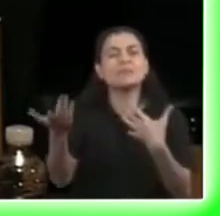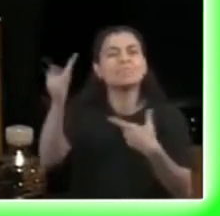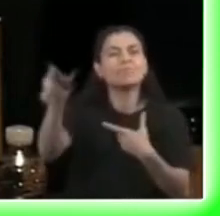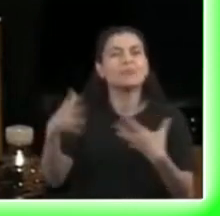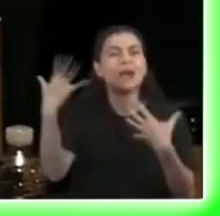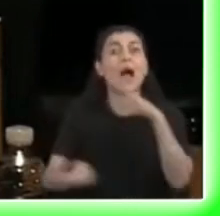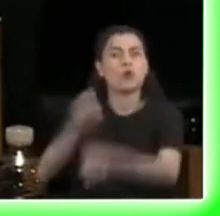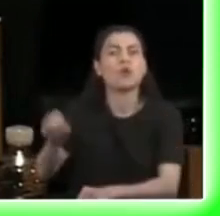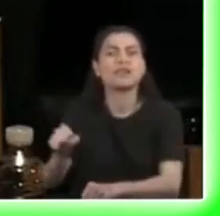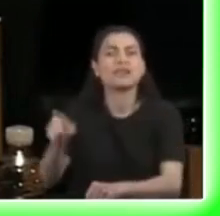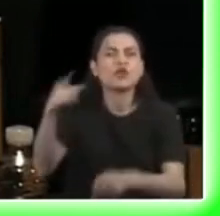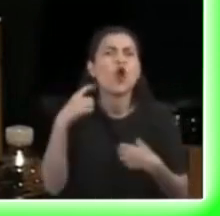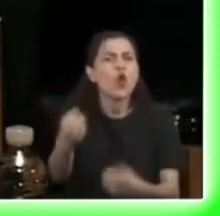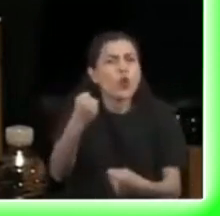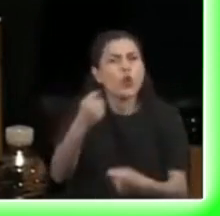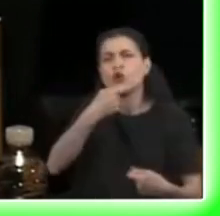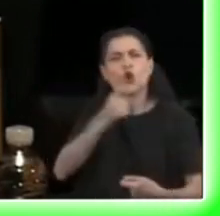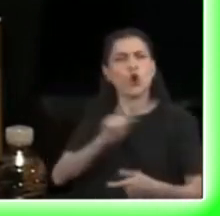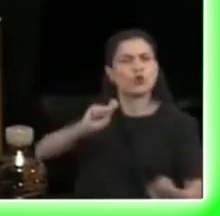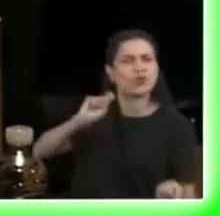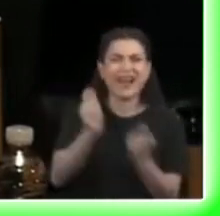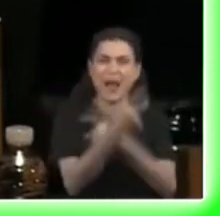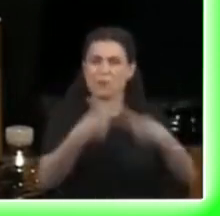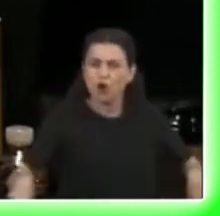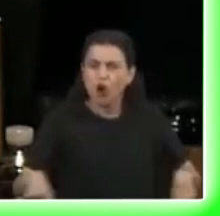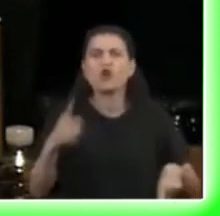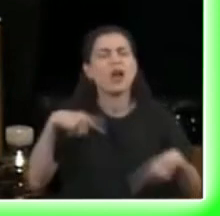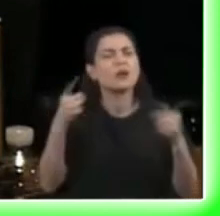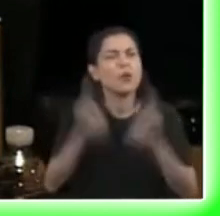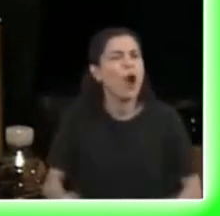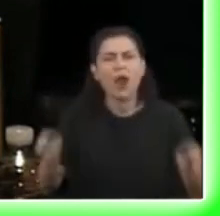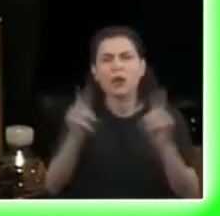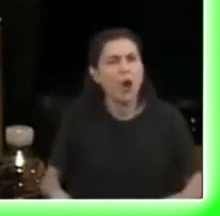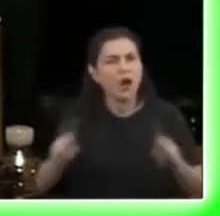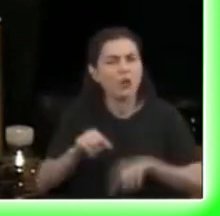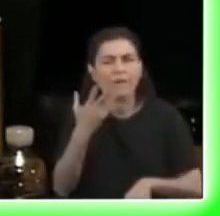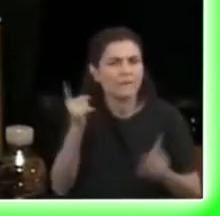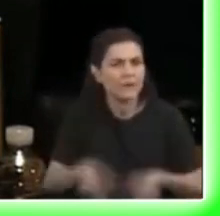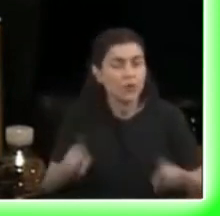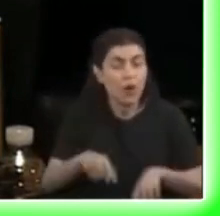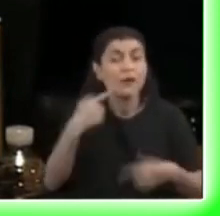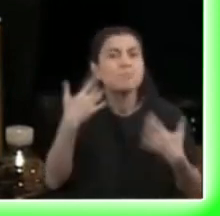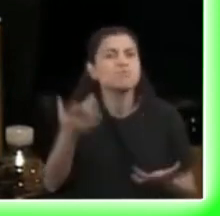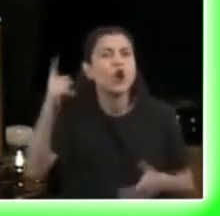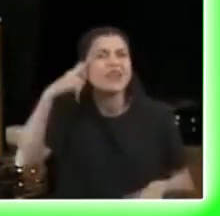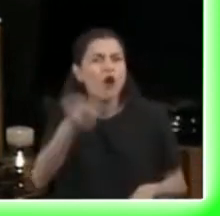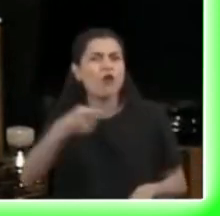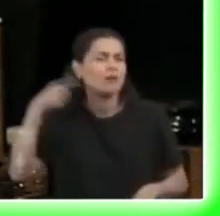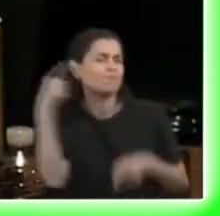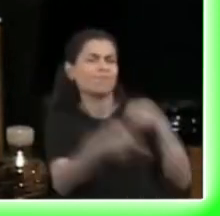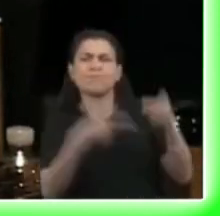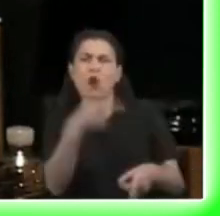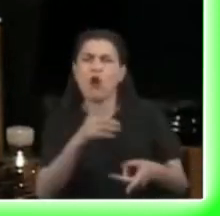resisten tanto al cambio, por eso tanta crítica, por eso tanto ensañamiento. Porque